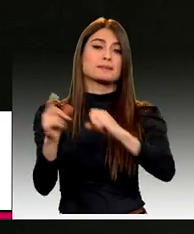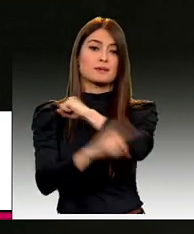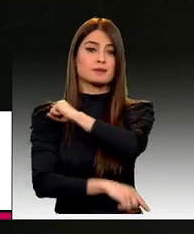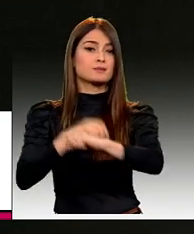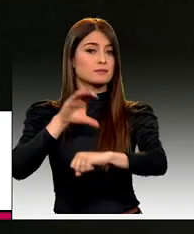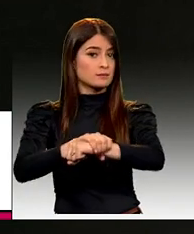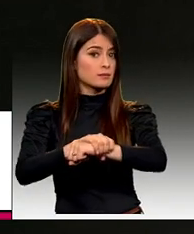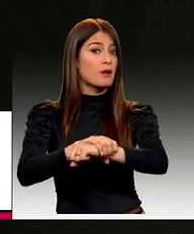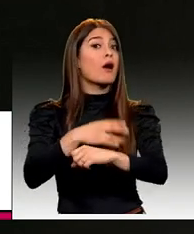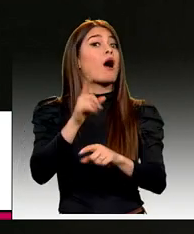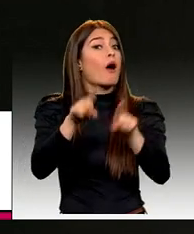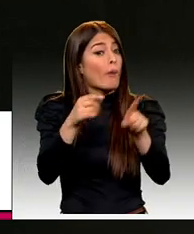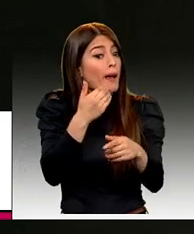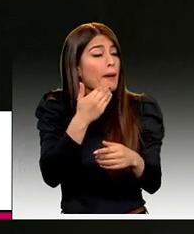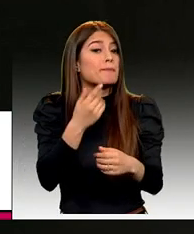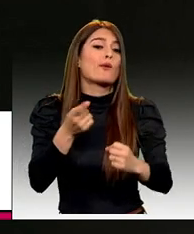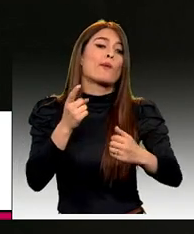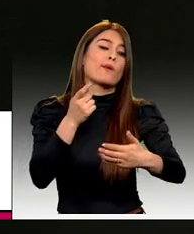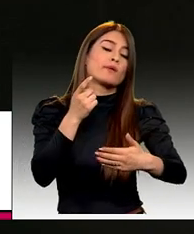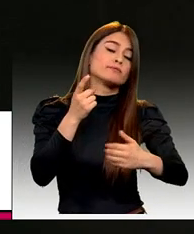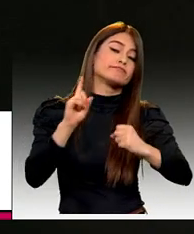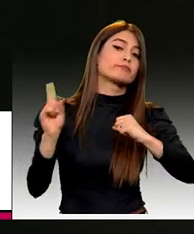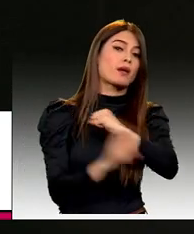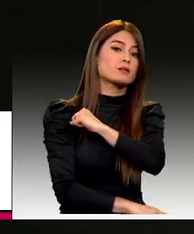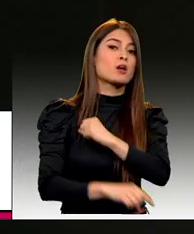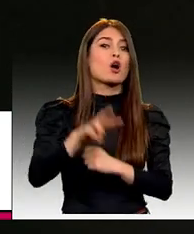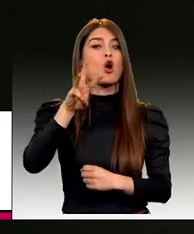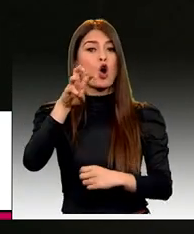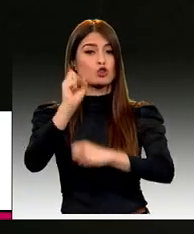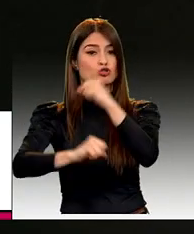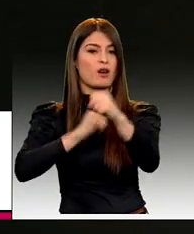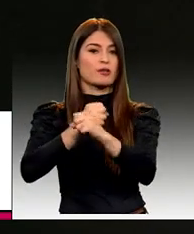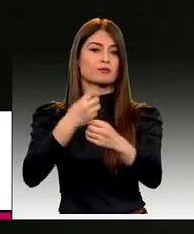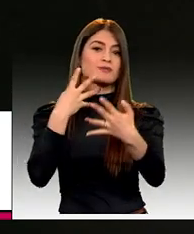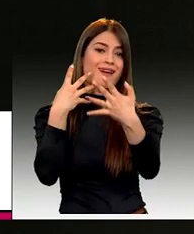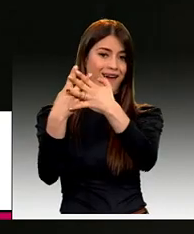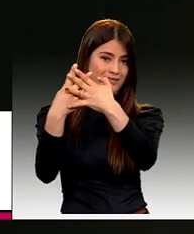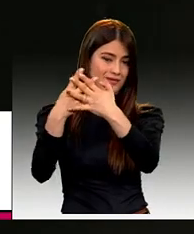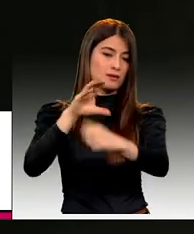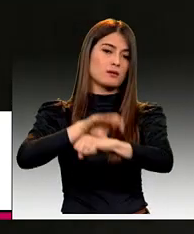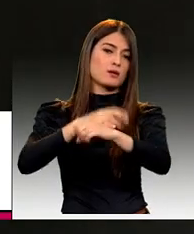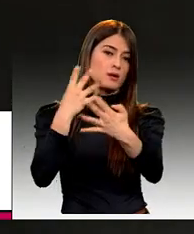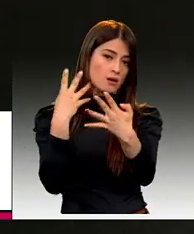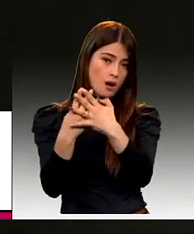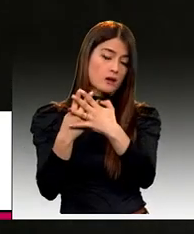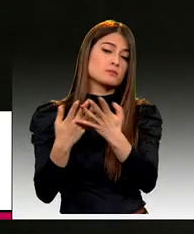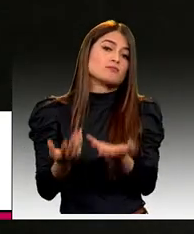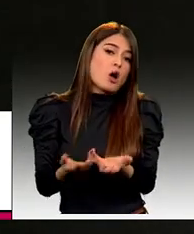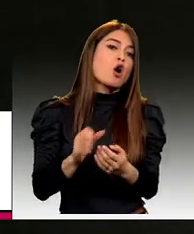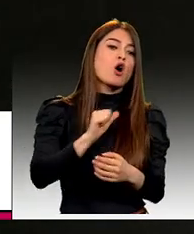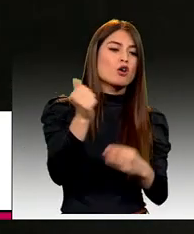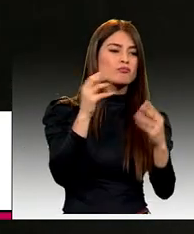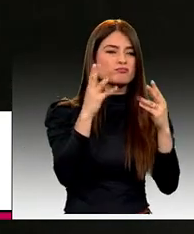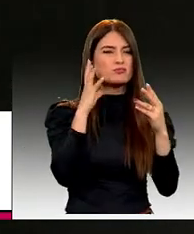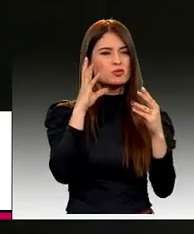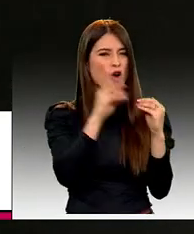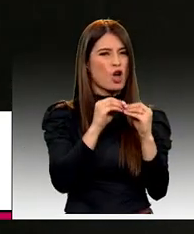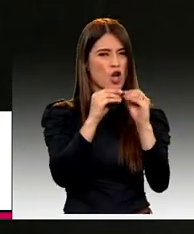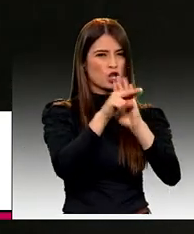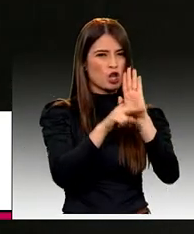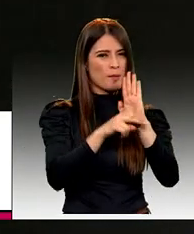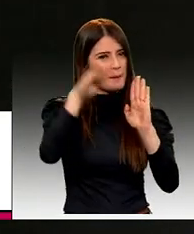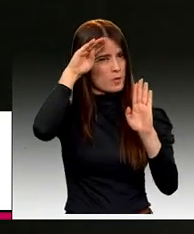hasta 8 años de cárcel por propagación de pandemia o por violación de medidas sanitarias. Y en el caso del Código del Policía, por